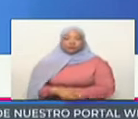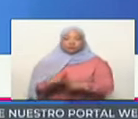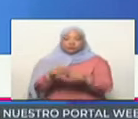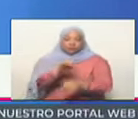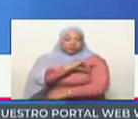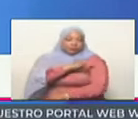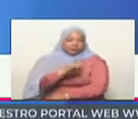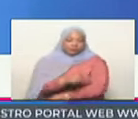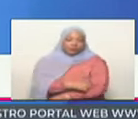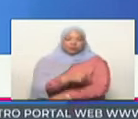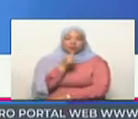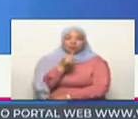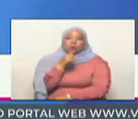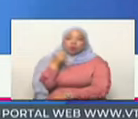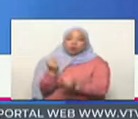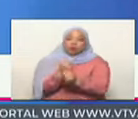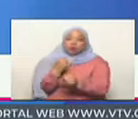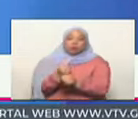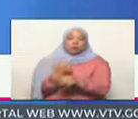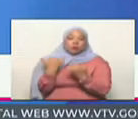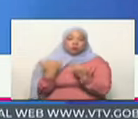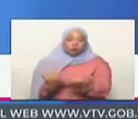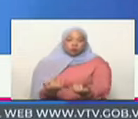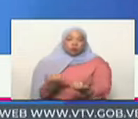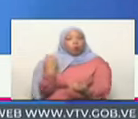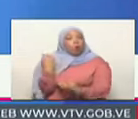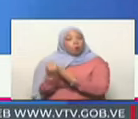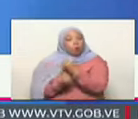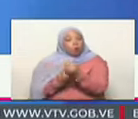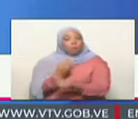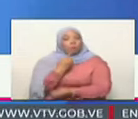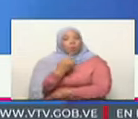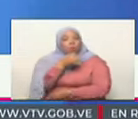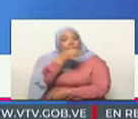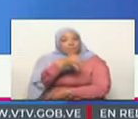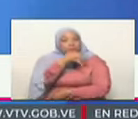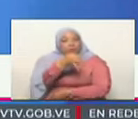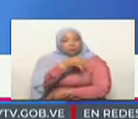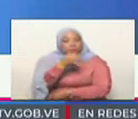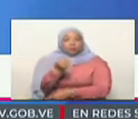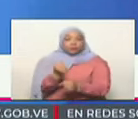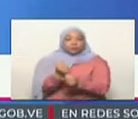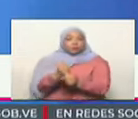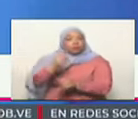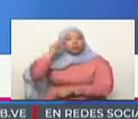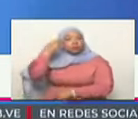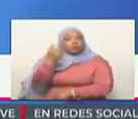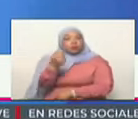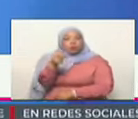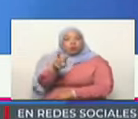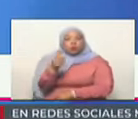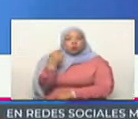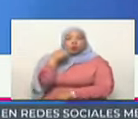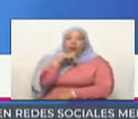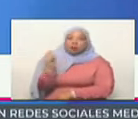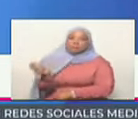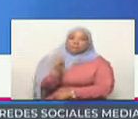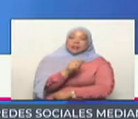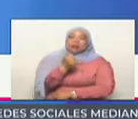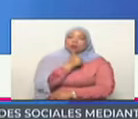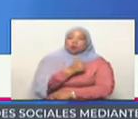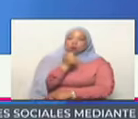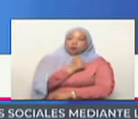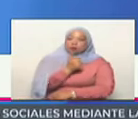fuerza originaria, como lo hemos dicho siempre, pero como recordamos el 12 de octubre, estamos en el mes de la